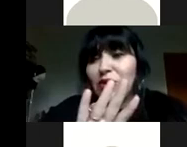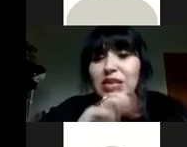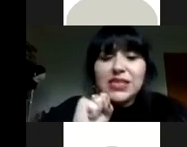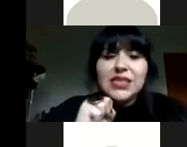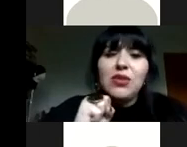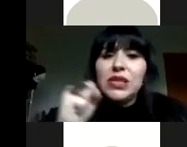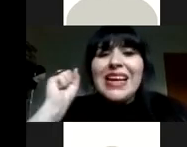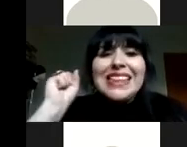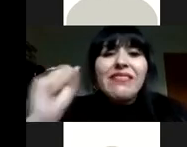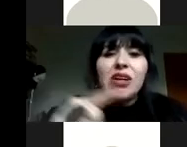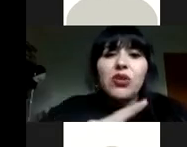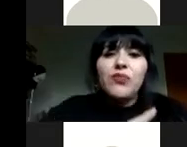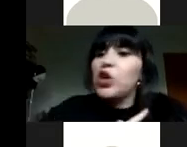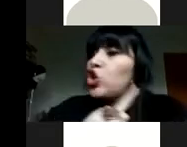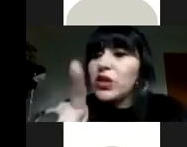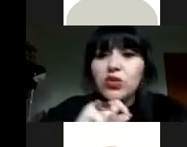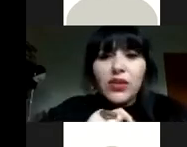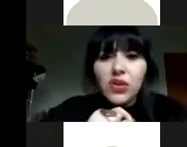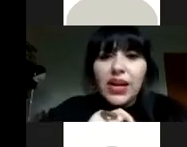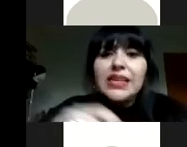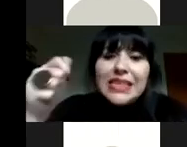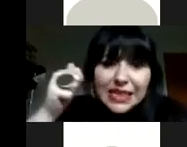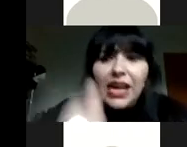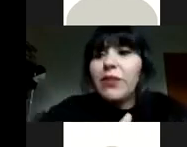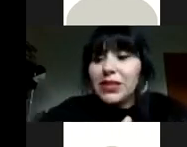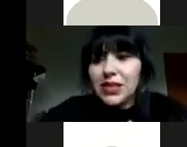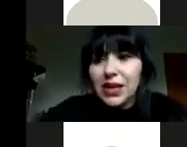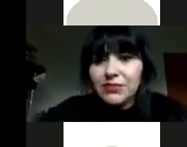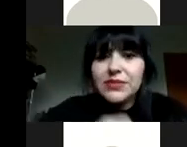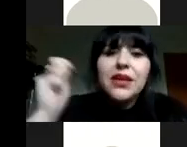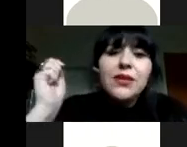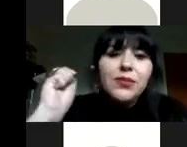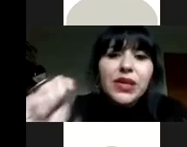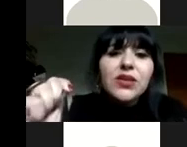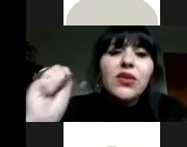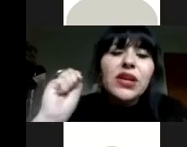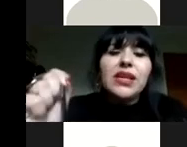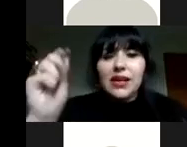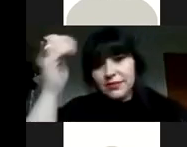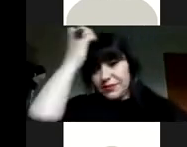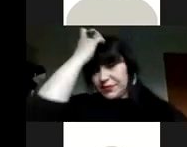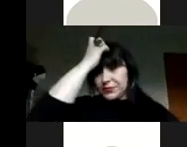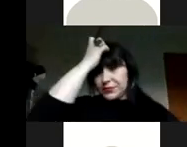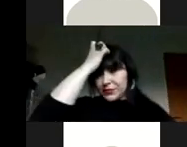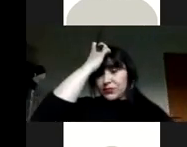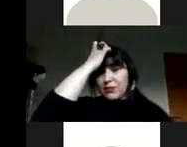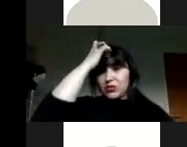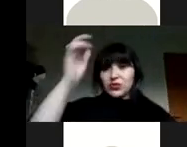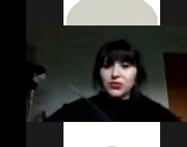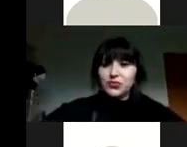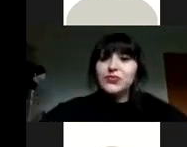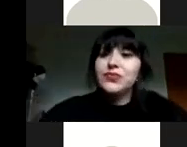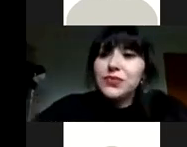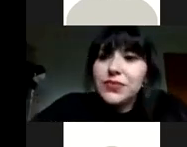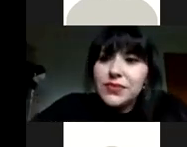El último. Este sí que es el último. El tabaco no es una droga y calma la ansiedad. ¿Mito o realidad? Vamos.